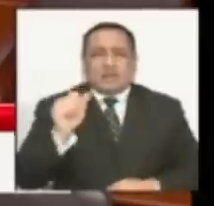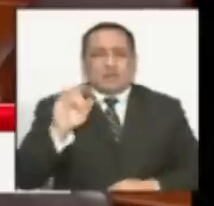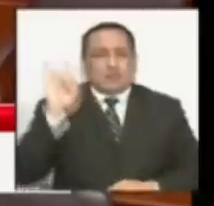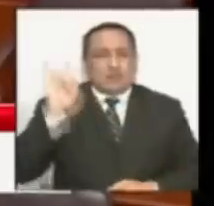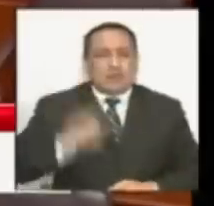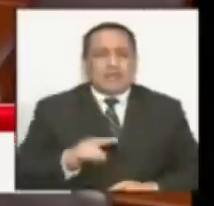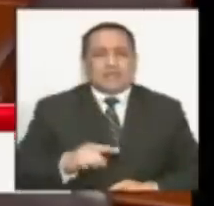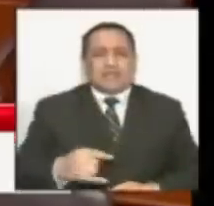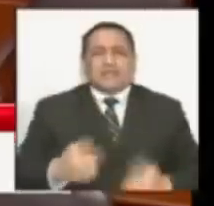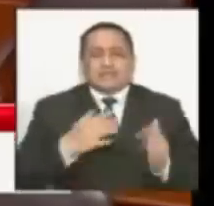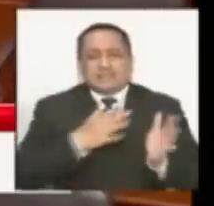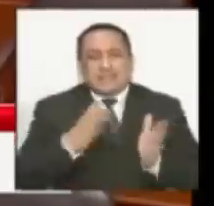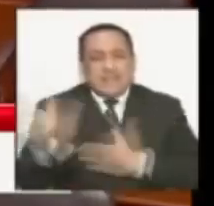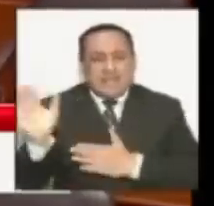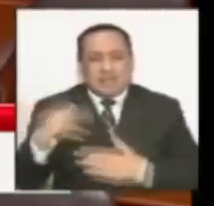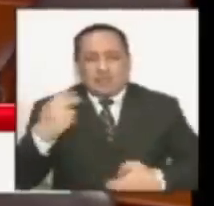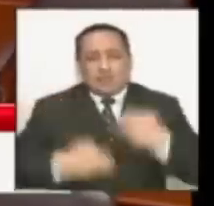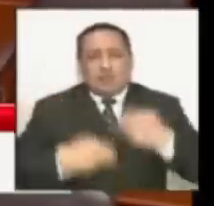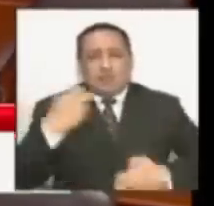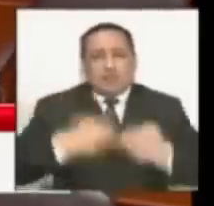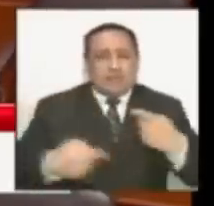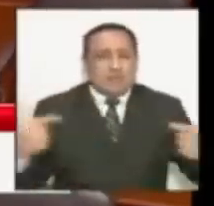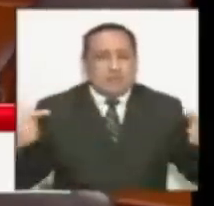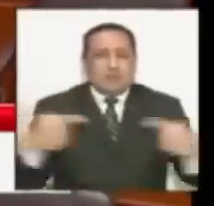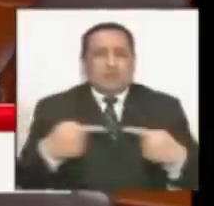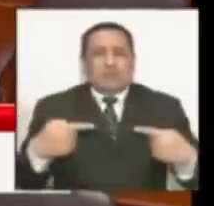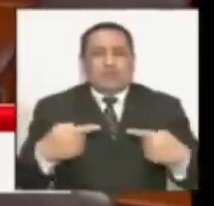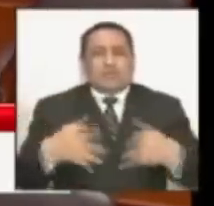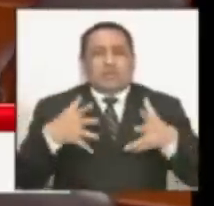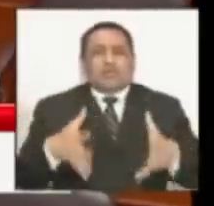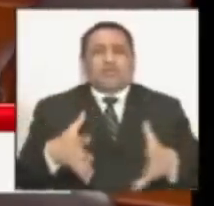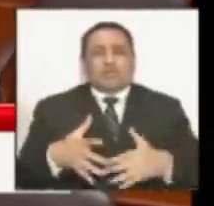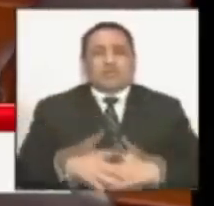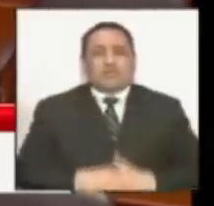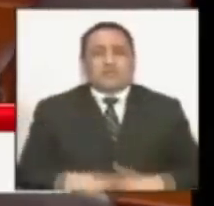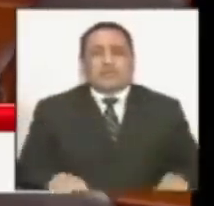y distintos representantes de la comunidad política.